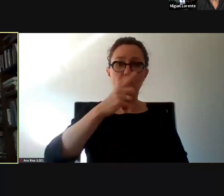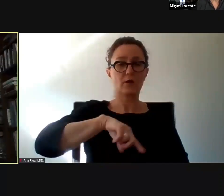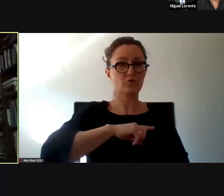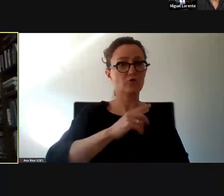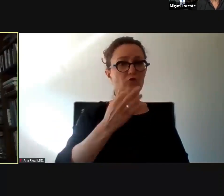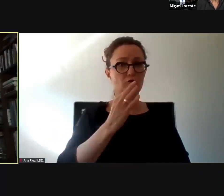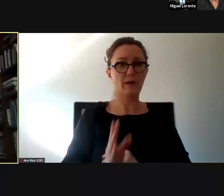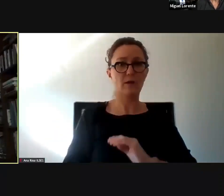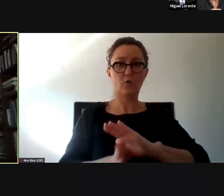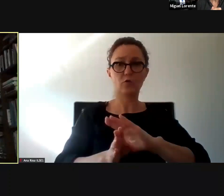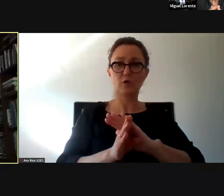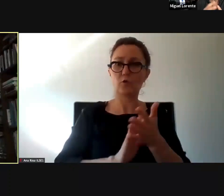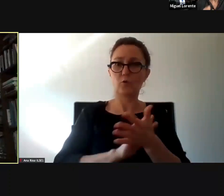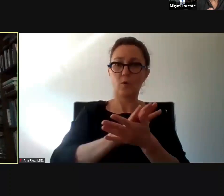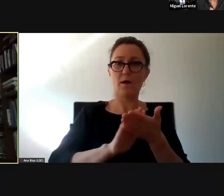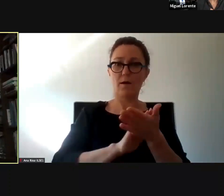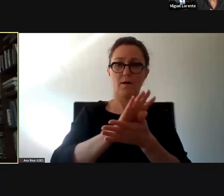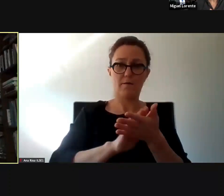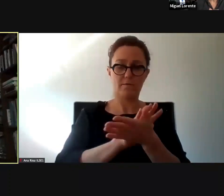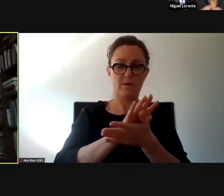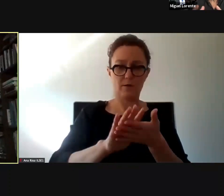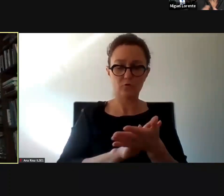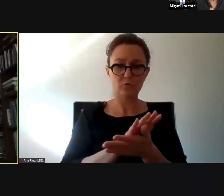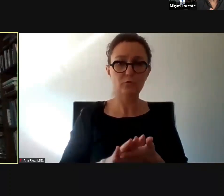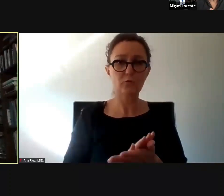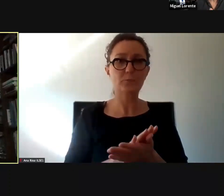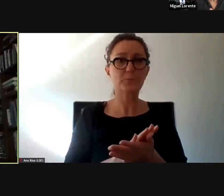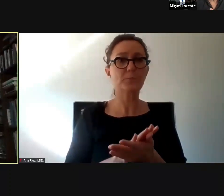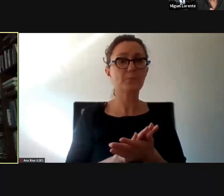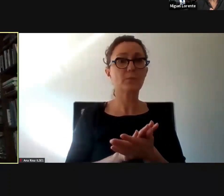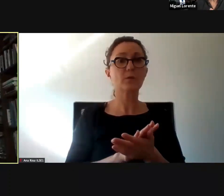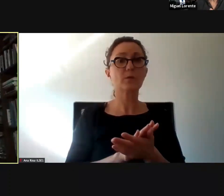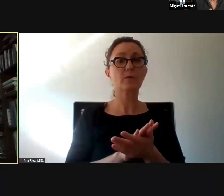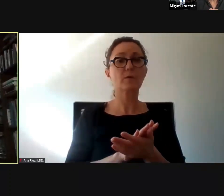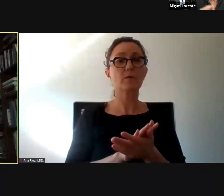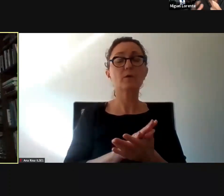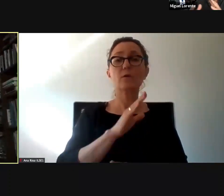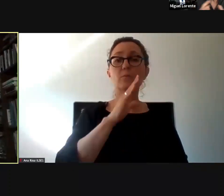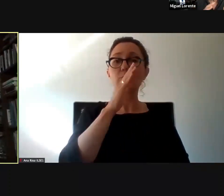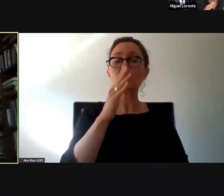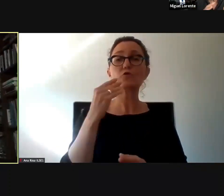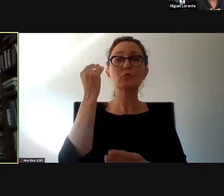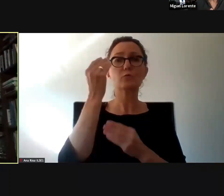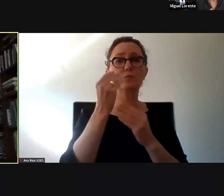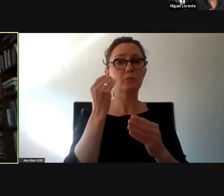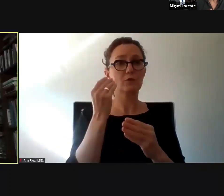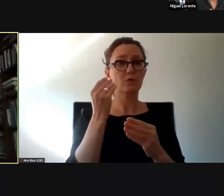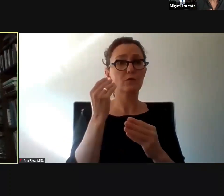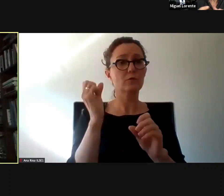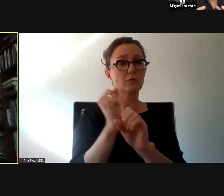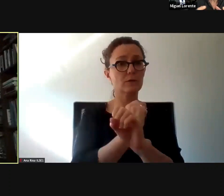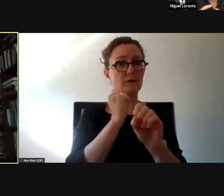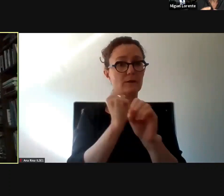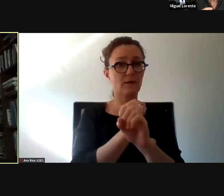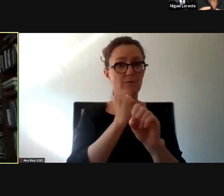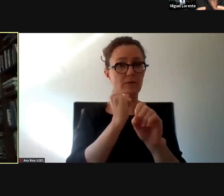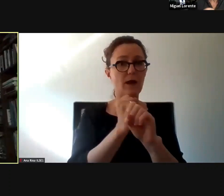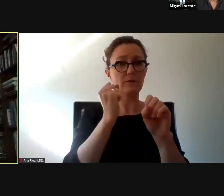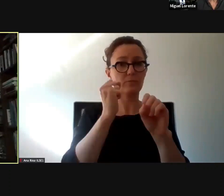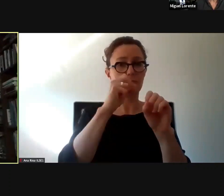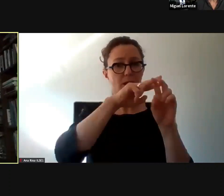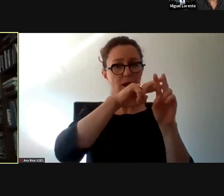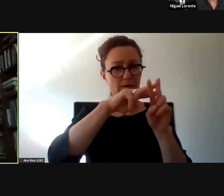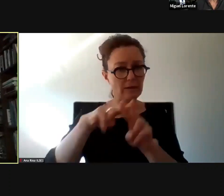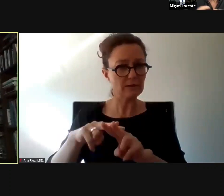tanto, creo que trabajar esta línea de análisis crítico, tratar